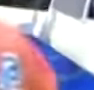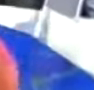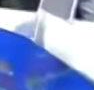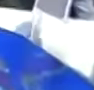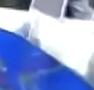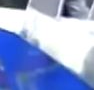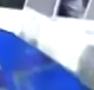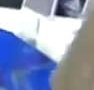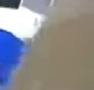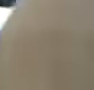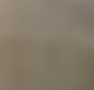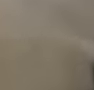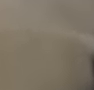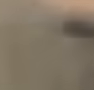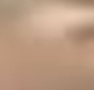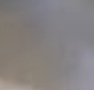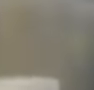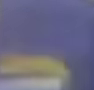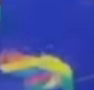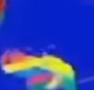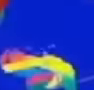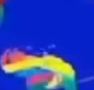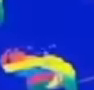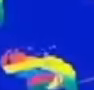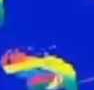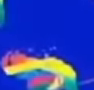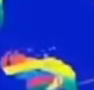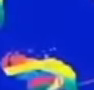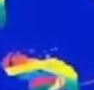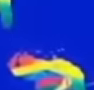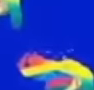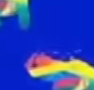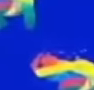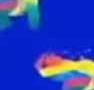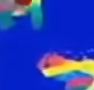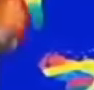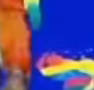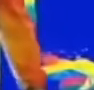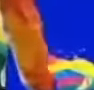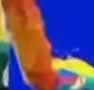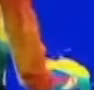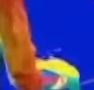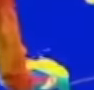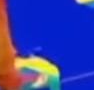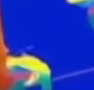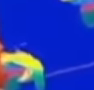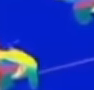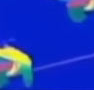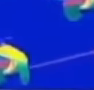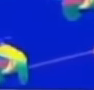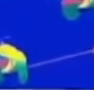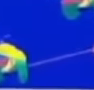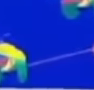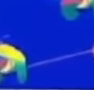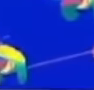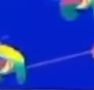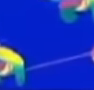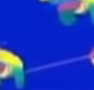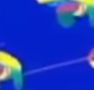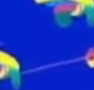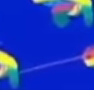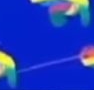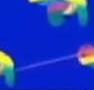la primera combatiente, la doctora Cilia Flores de Maduro, ingresando a la sala Ríos Reina del Teatro